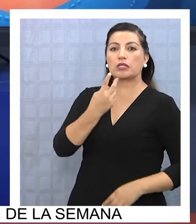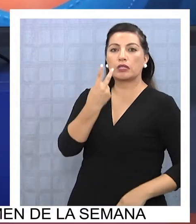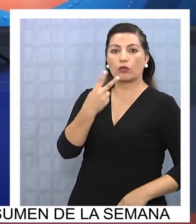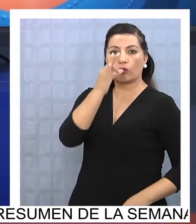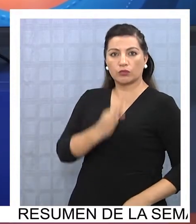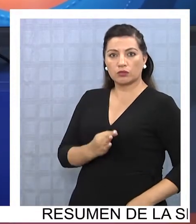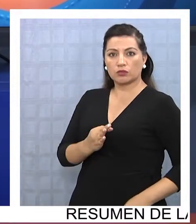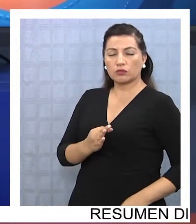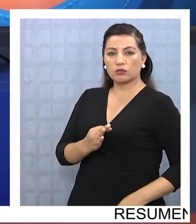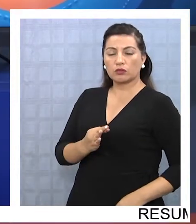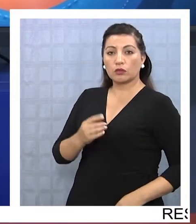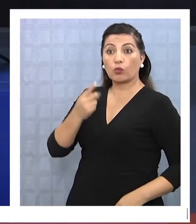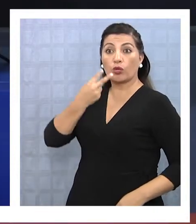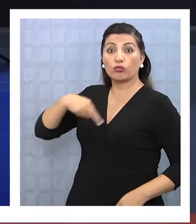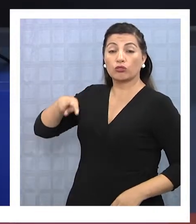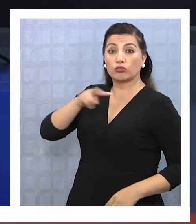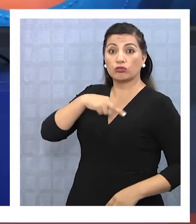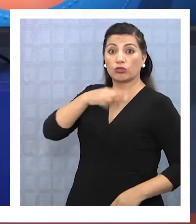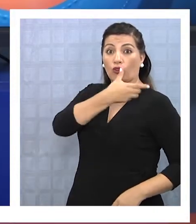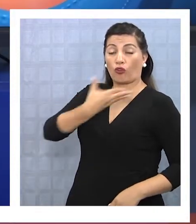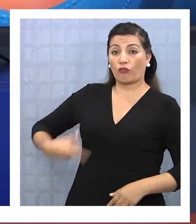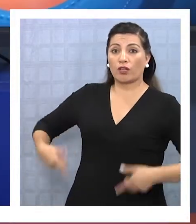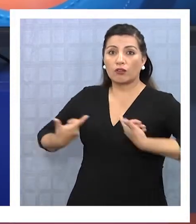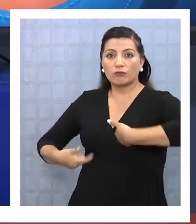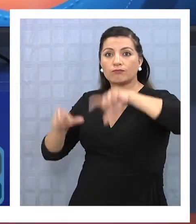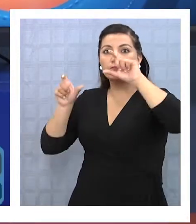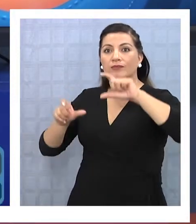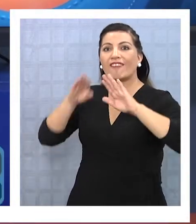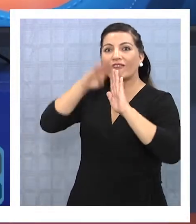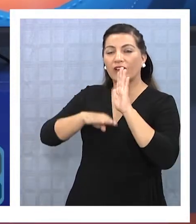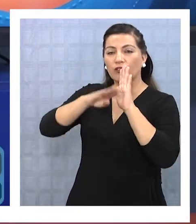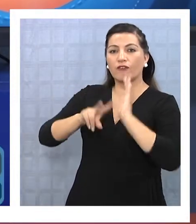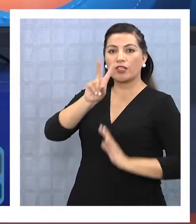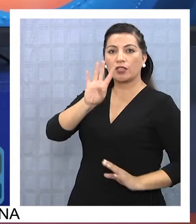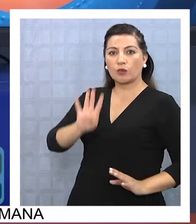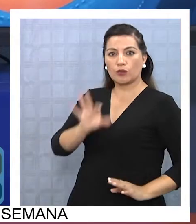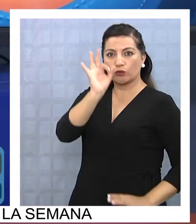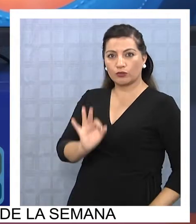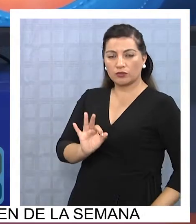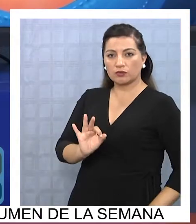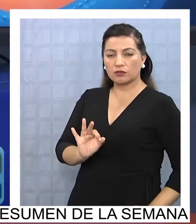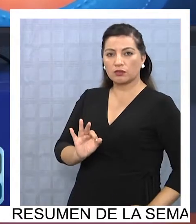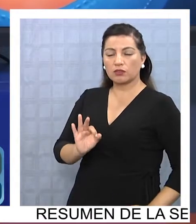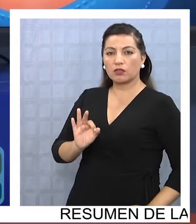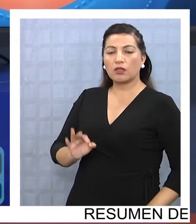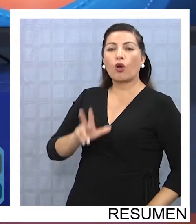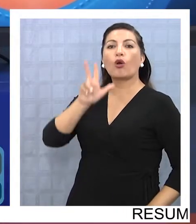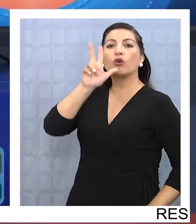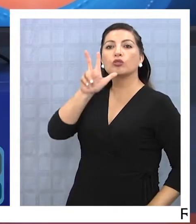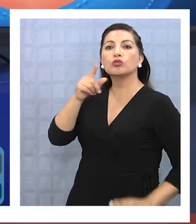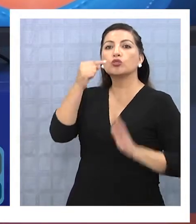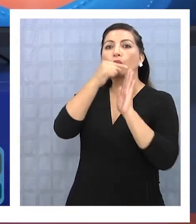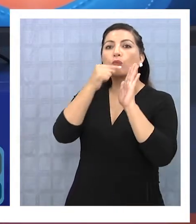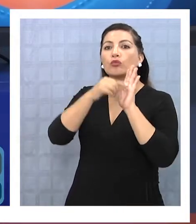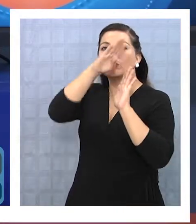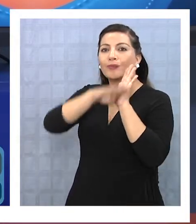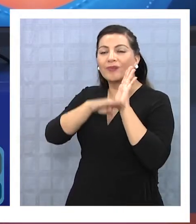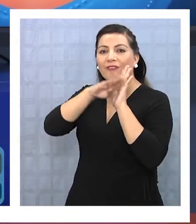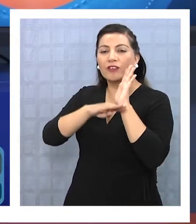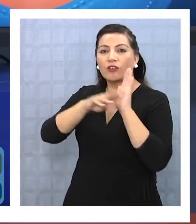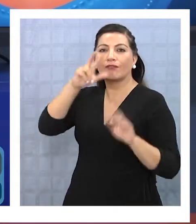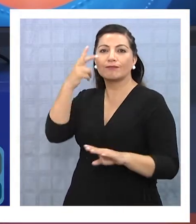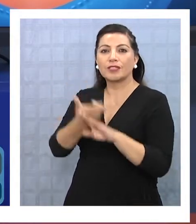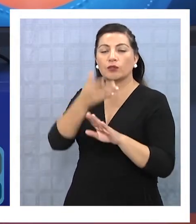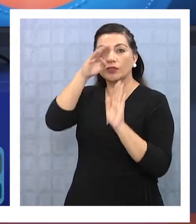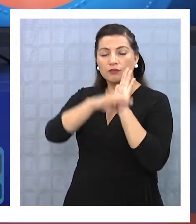32%. Cuando nosotros dejamos el gobierno lo habíamos bajado a 24%. Es decir, 8 puntos de menor delincuencia. Eso